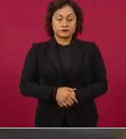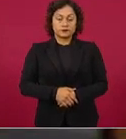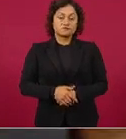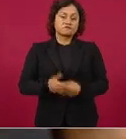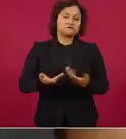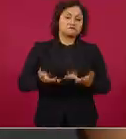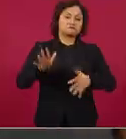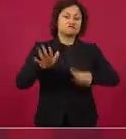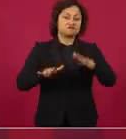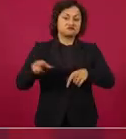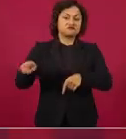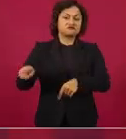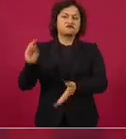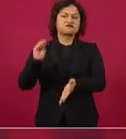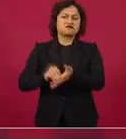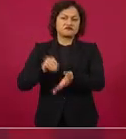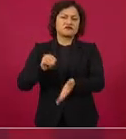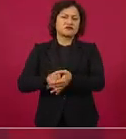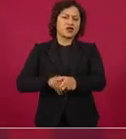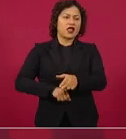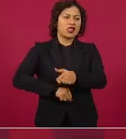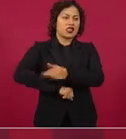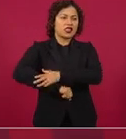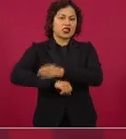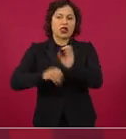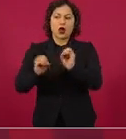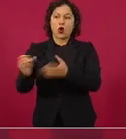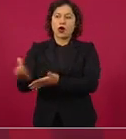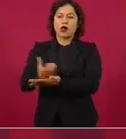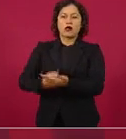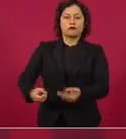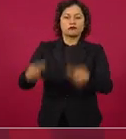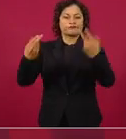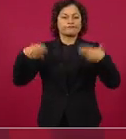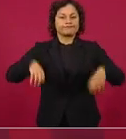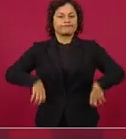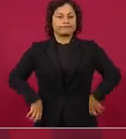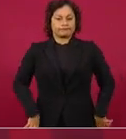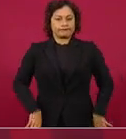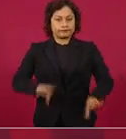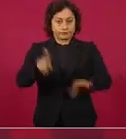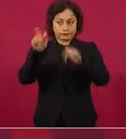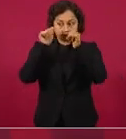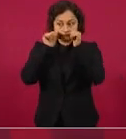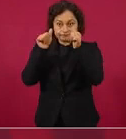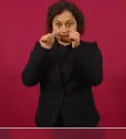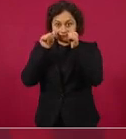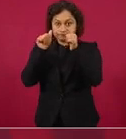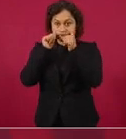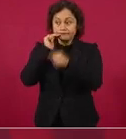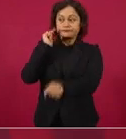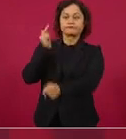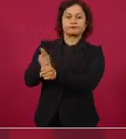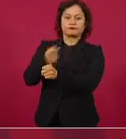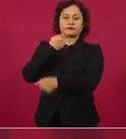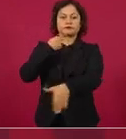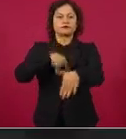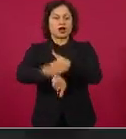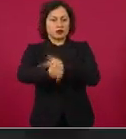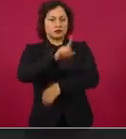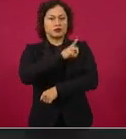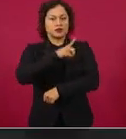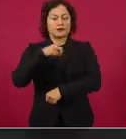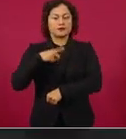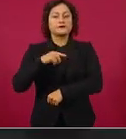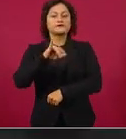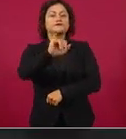influyentismo o dinero, que se esté pendiente de eso. Sí, y estamos, se denuncie. Estamos muy preocupados